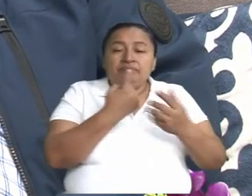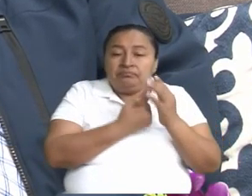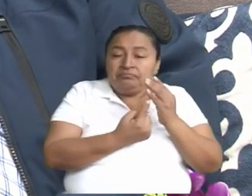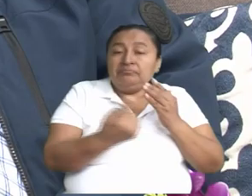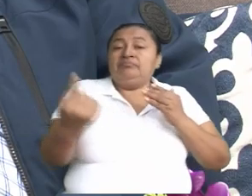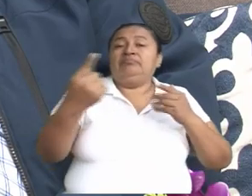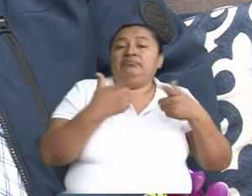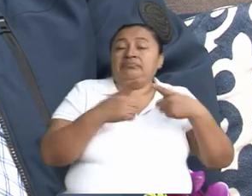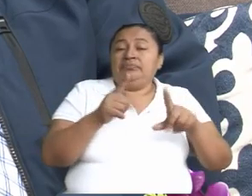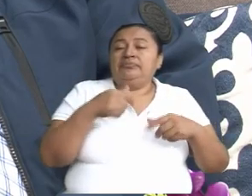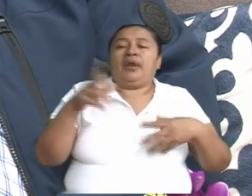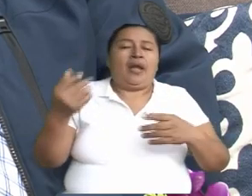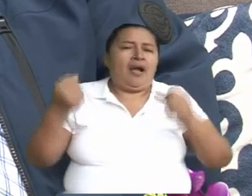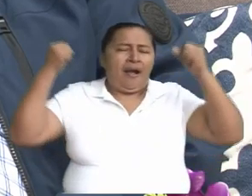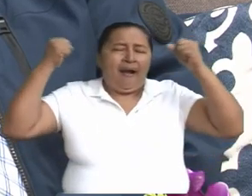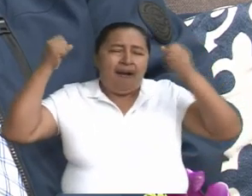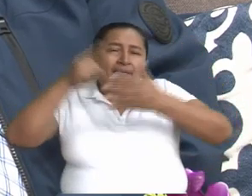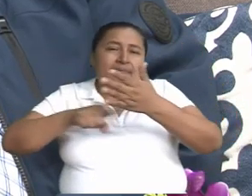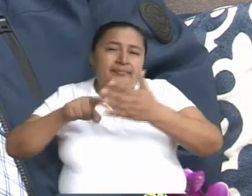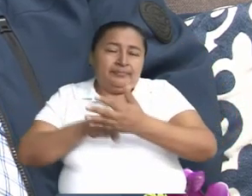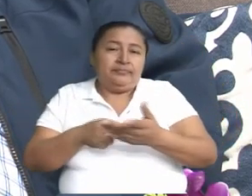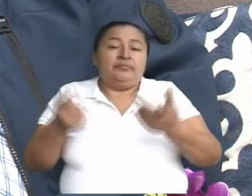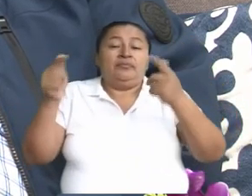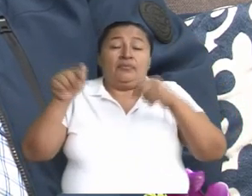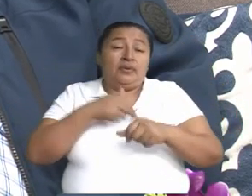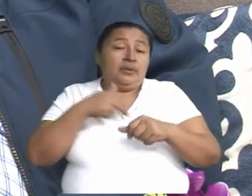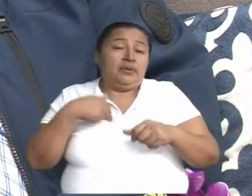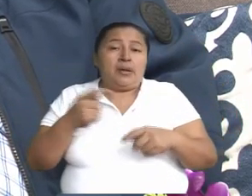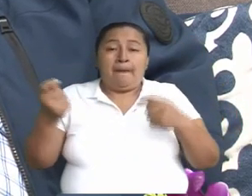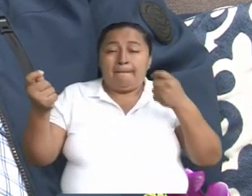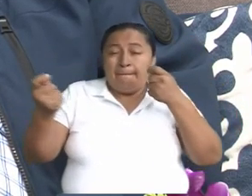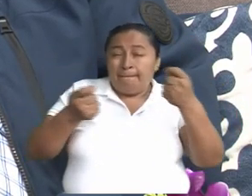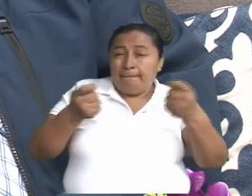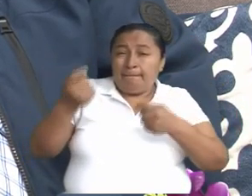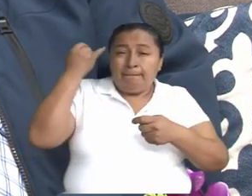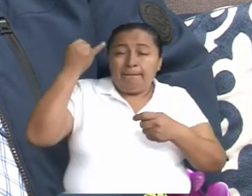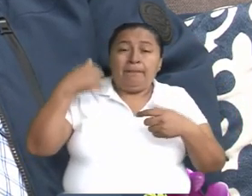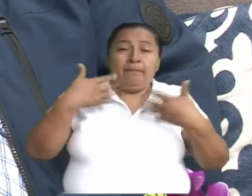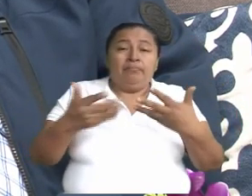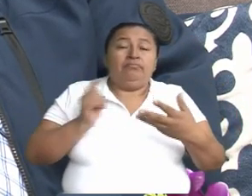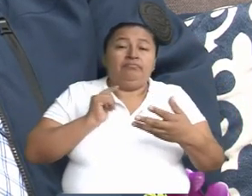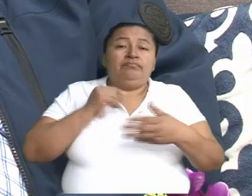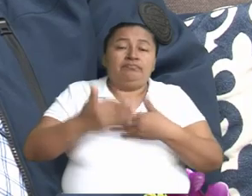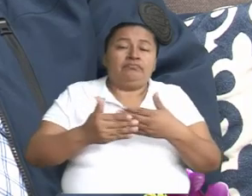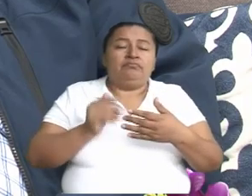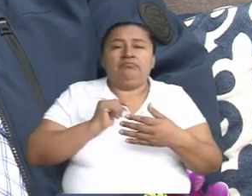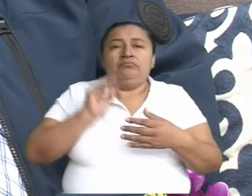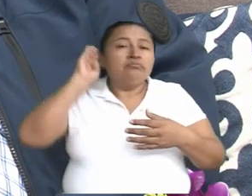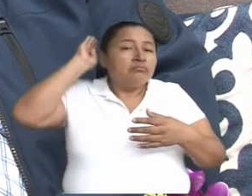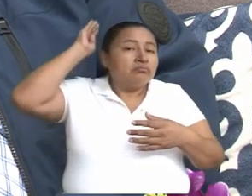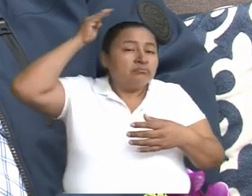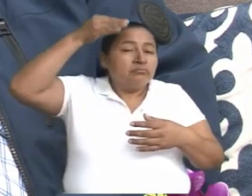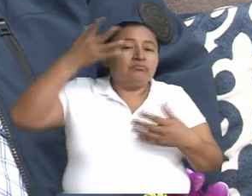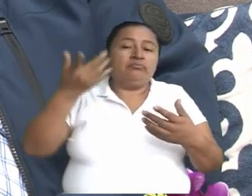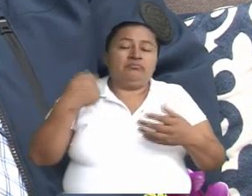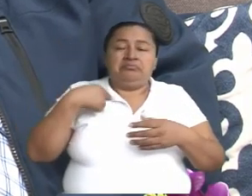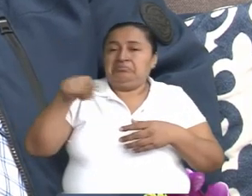de eliminar a los partidos de izquierda. ¿Ya? Así pasó en Argentina con Cristina Kirchner, no